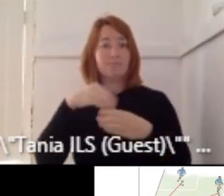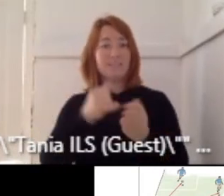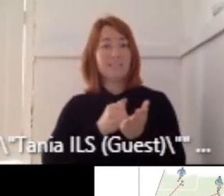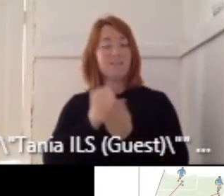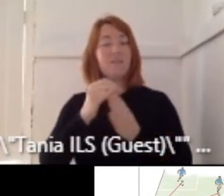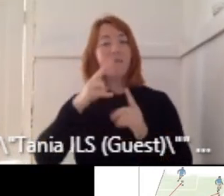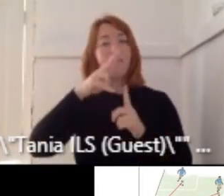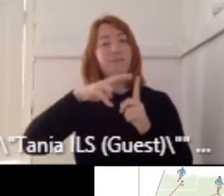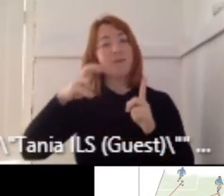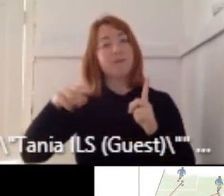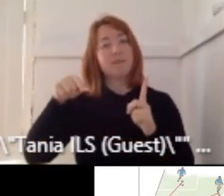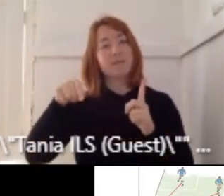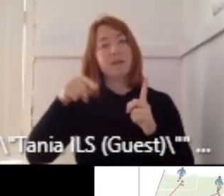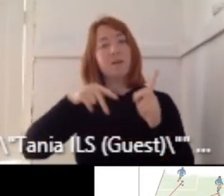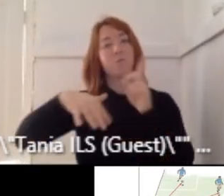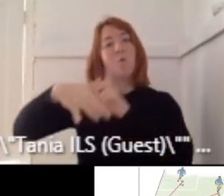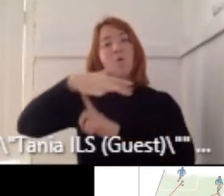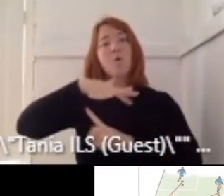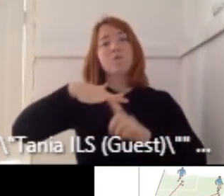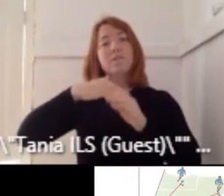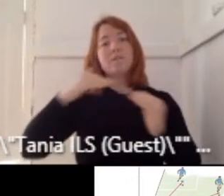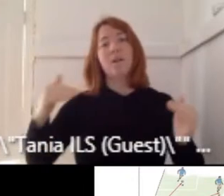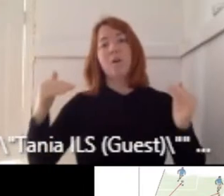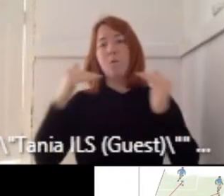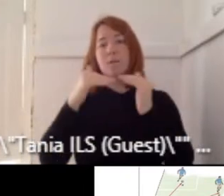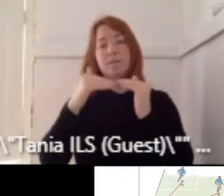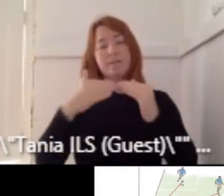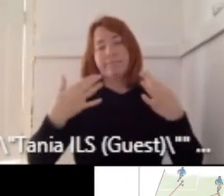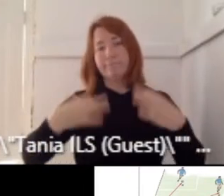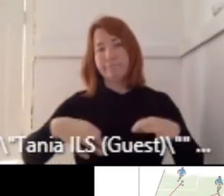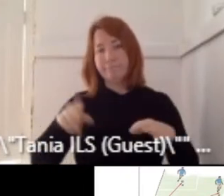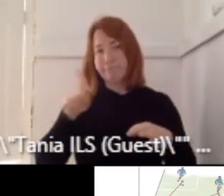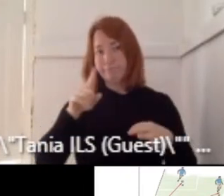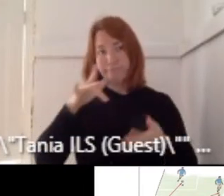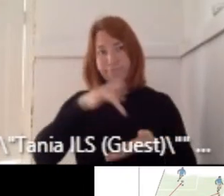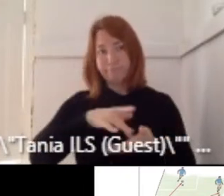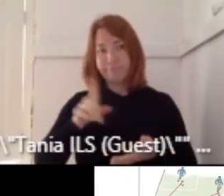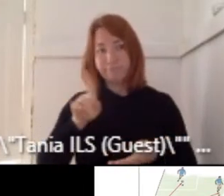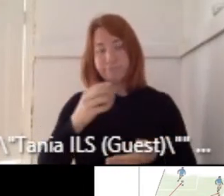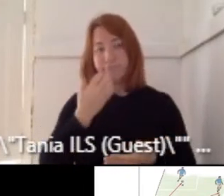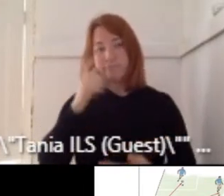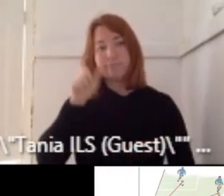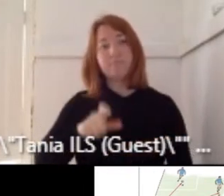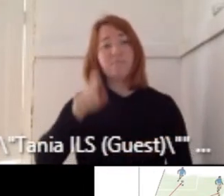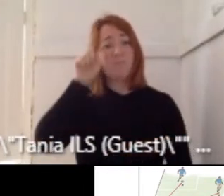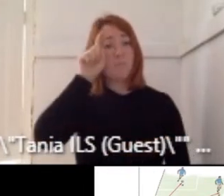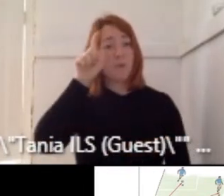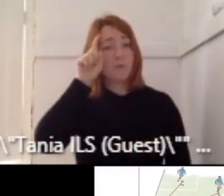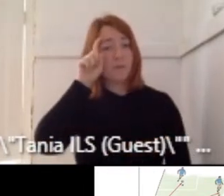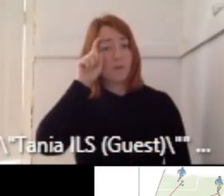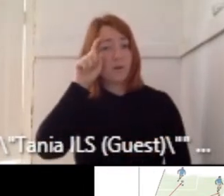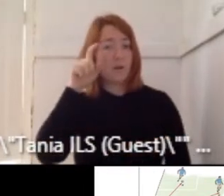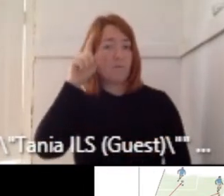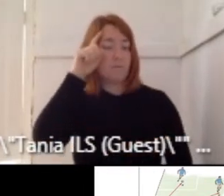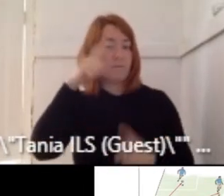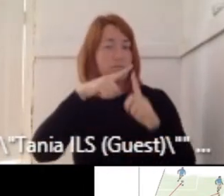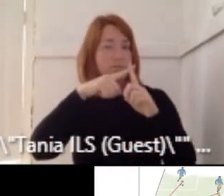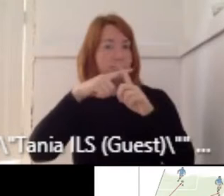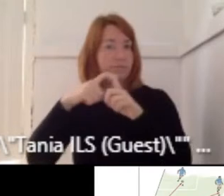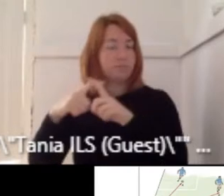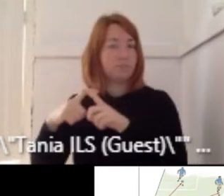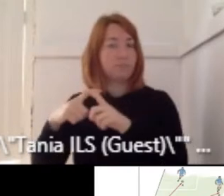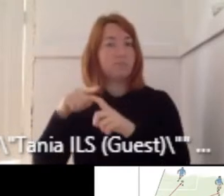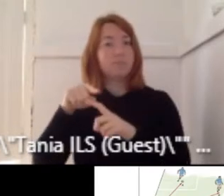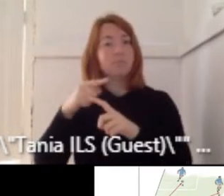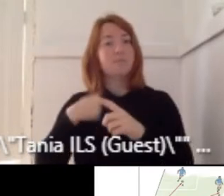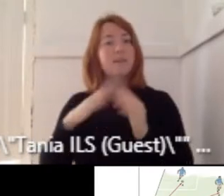que favorezcan la igualdad, como dice aquí esta profesora, Kate Marie Rossi y Marie Ruth Gómez da Selva, mi libro